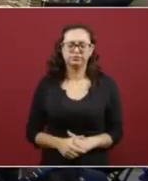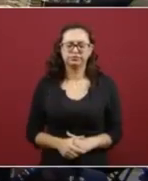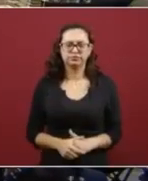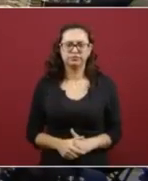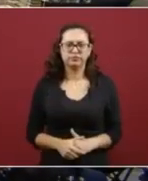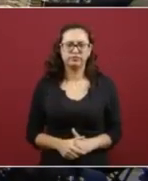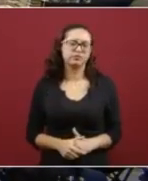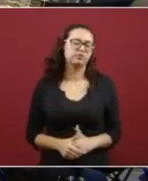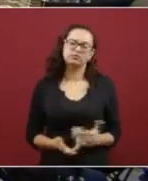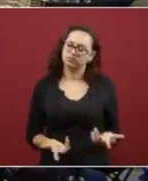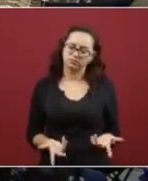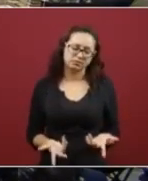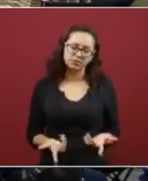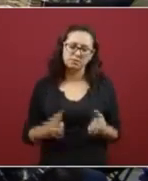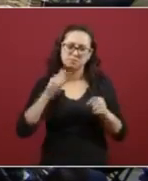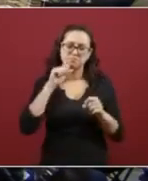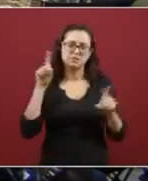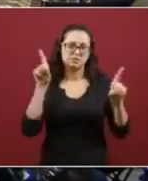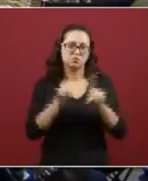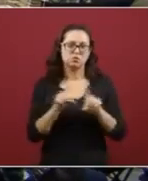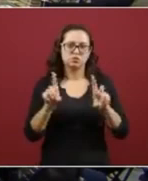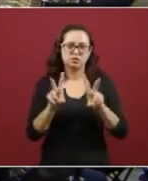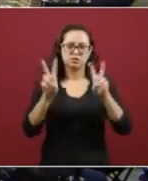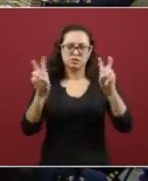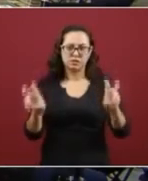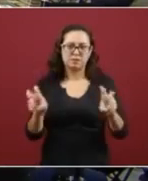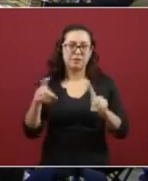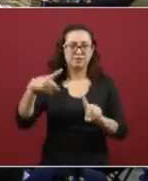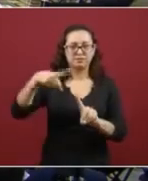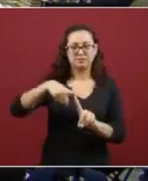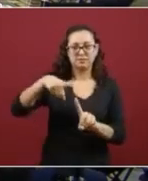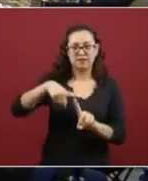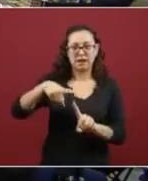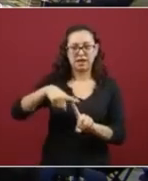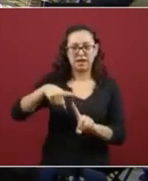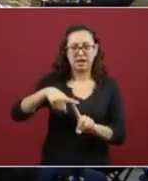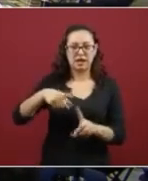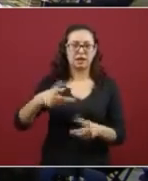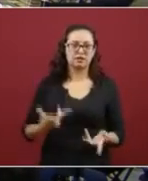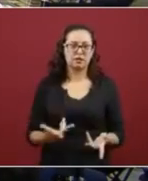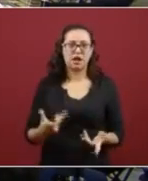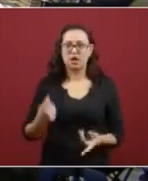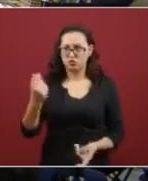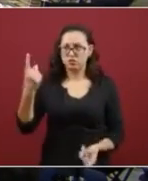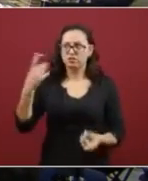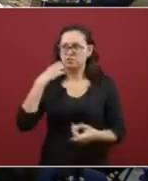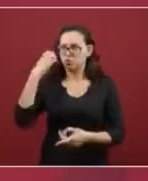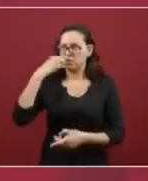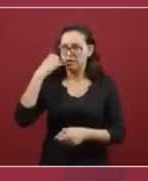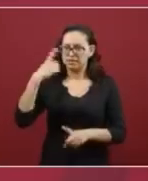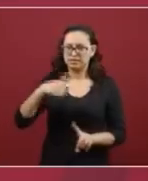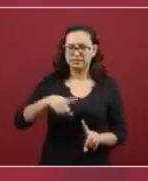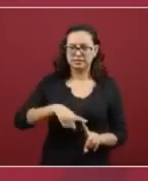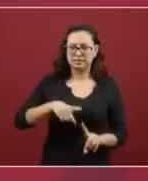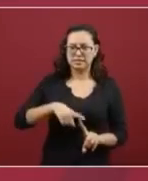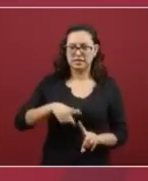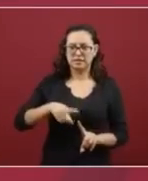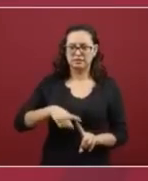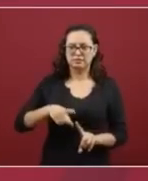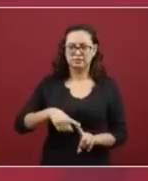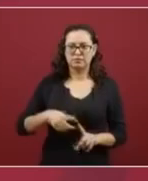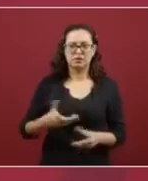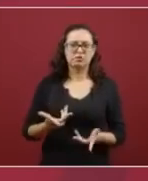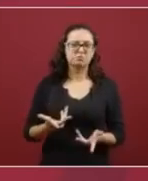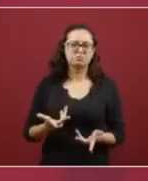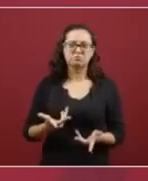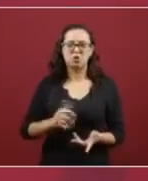todos lados con las tareas, donde hay tareas, donde se deja tarea, porque hay